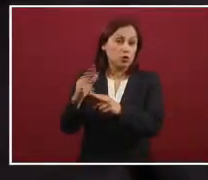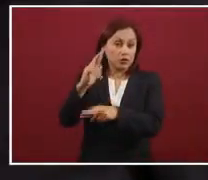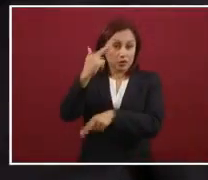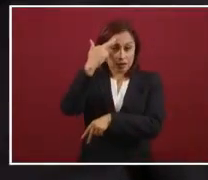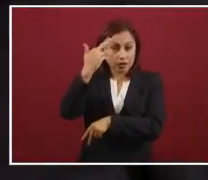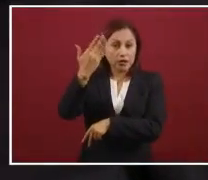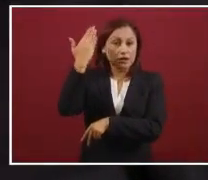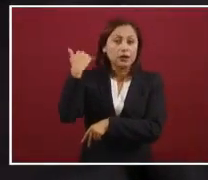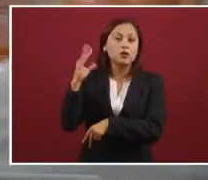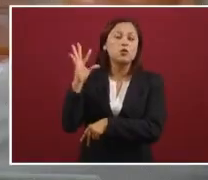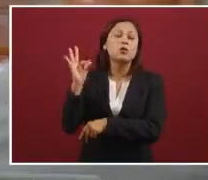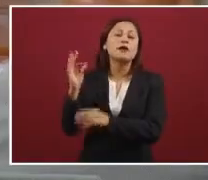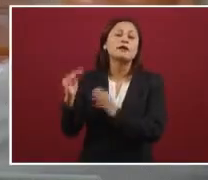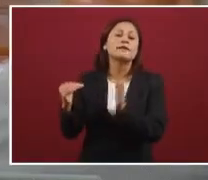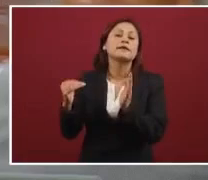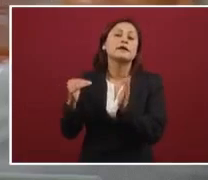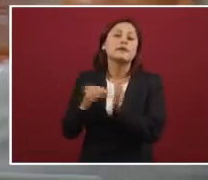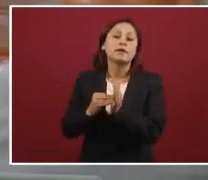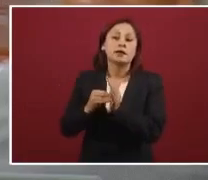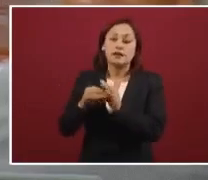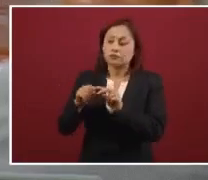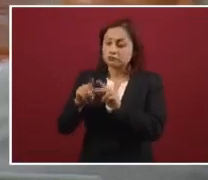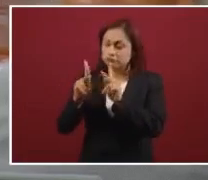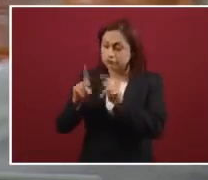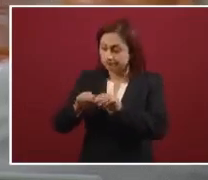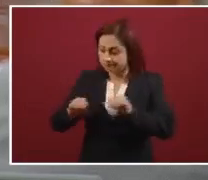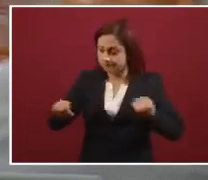cúbicos en el río Sonora, también de Grupo México?